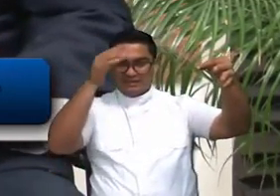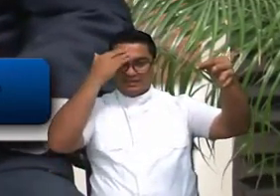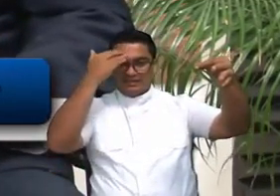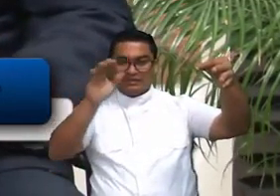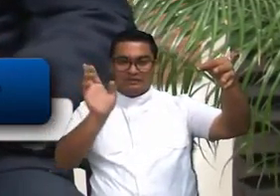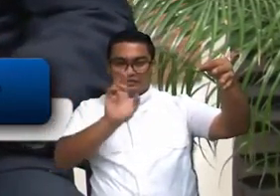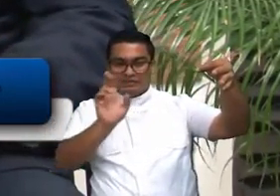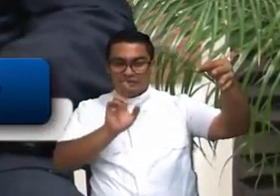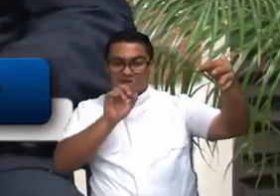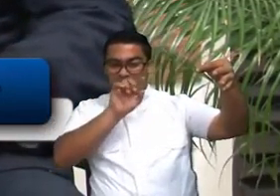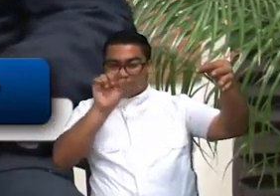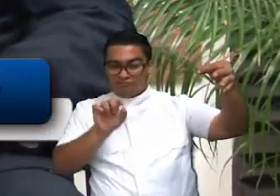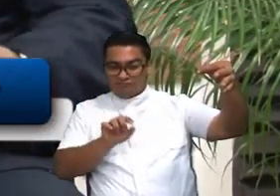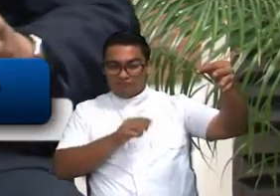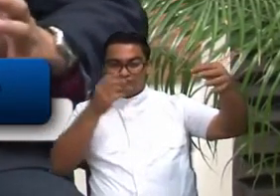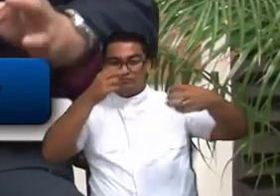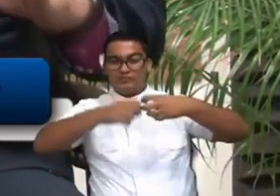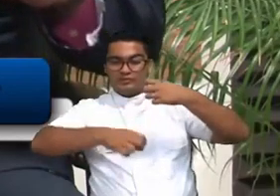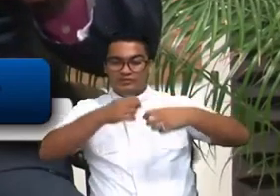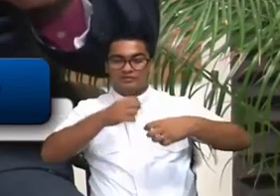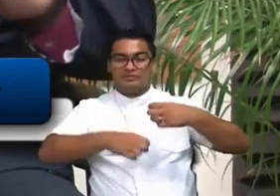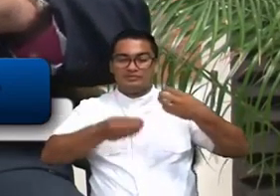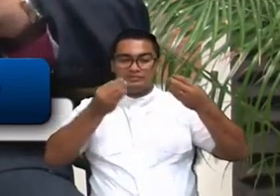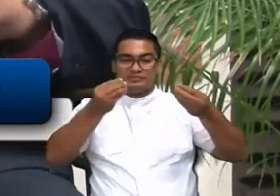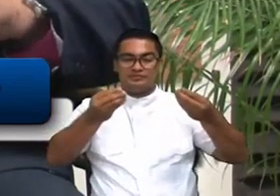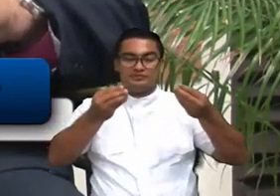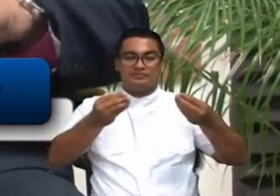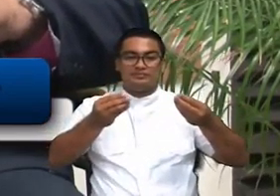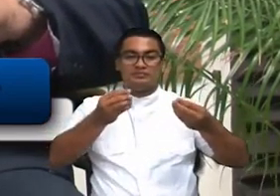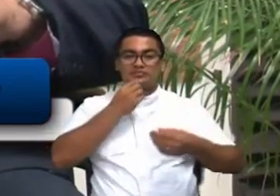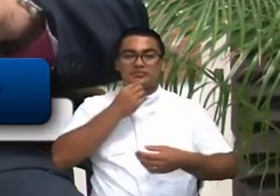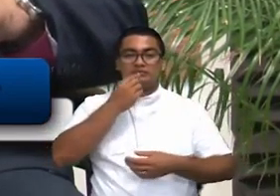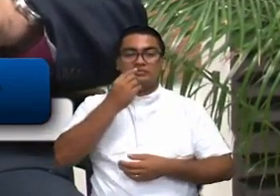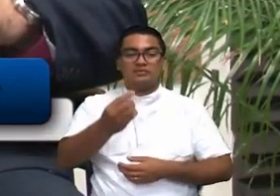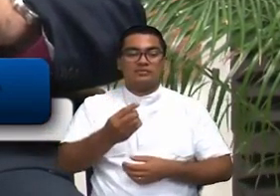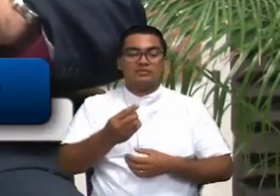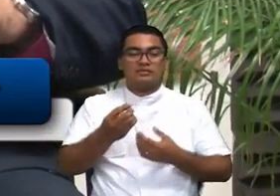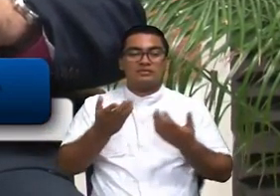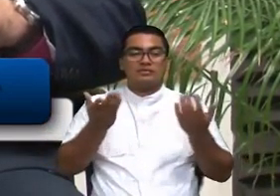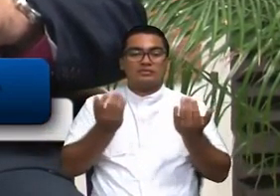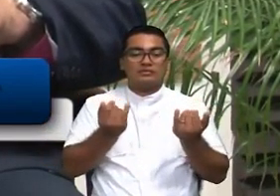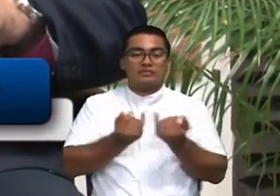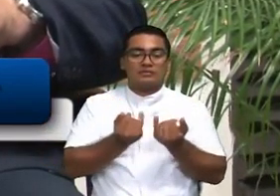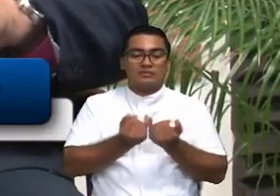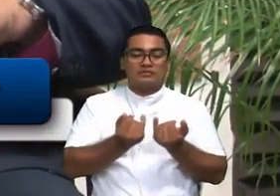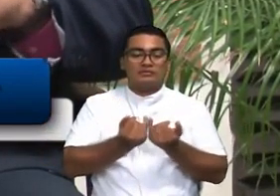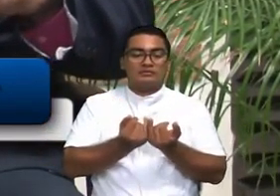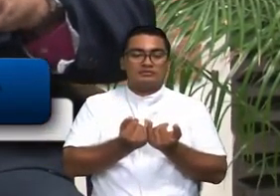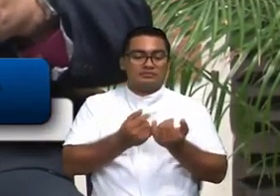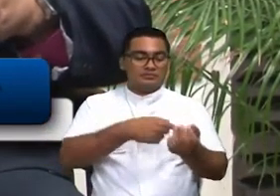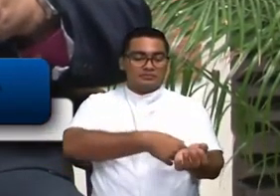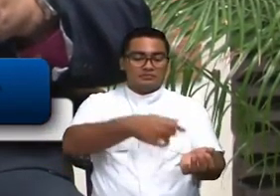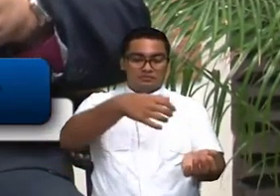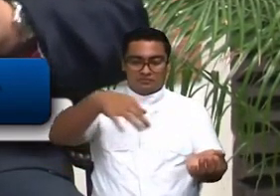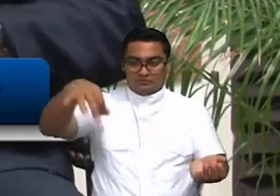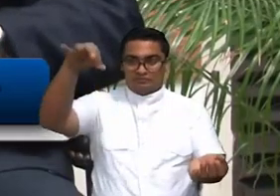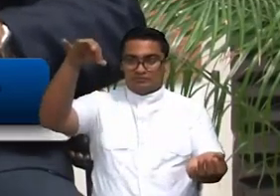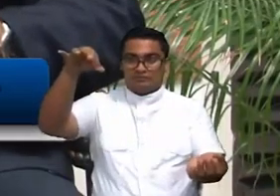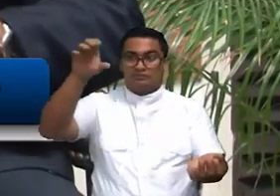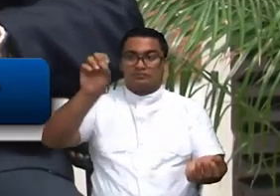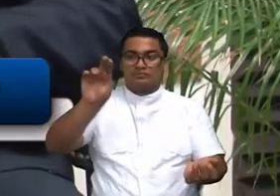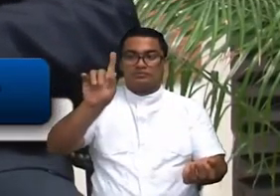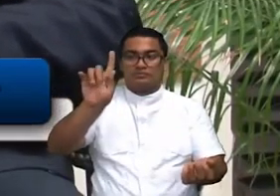nueva angiogénesis o van a haber un montón de vasos que van a rodear la lesión. Entonces, si se aplica el medio de contraste y esa lesión realza, es